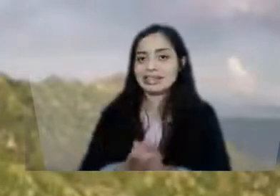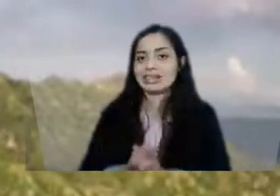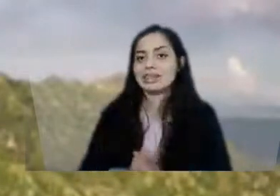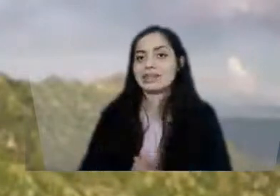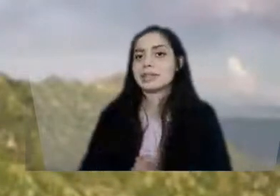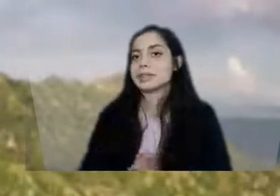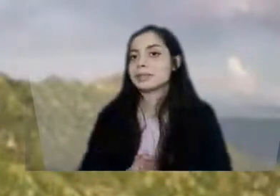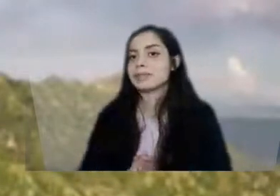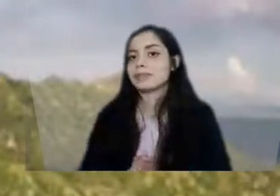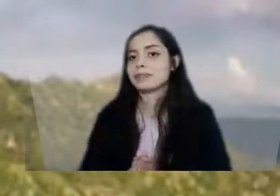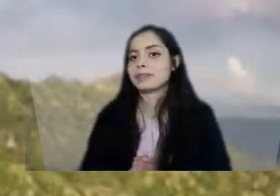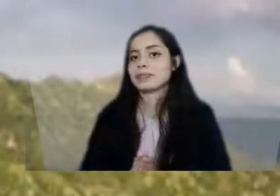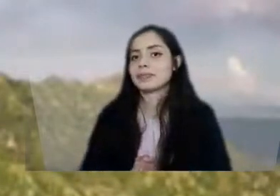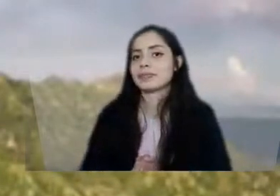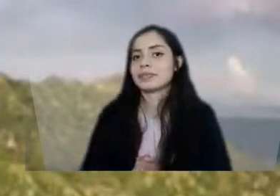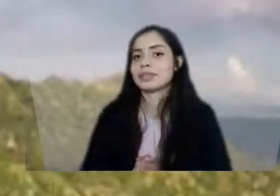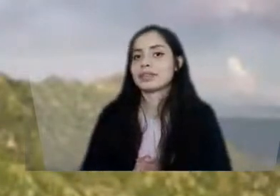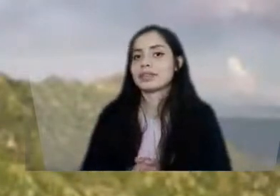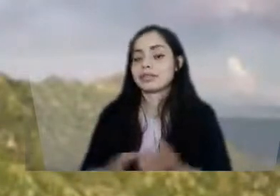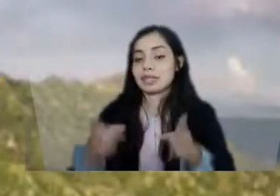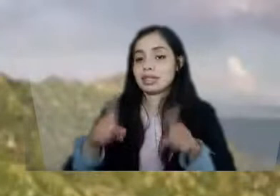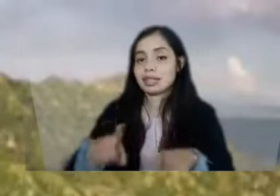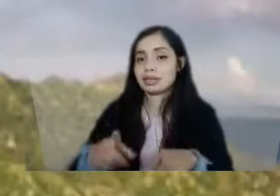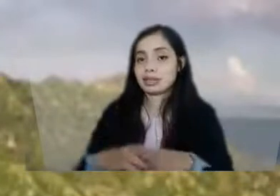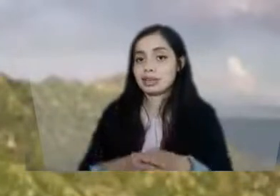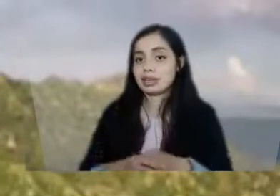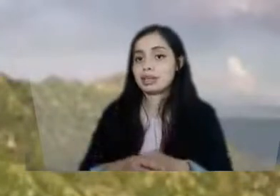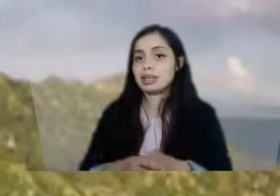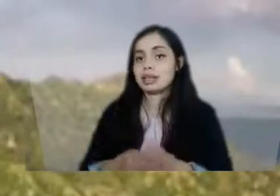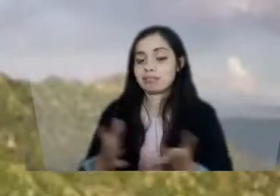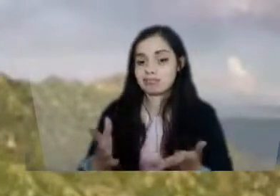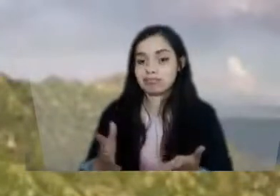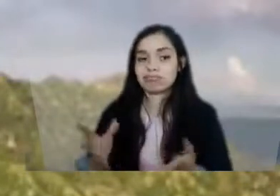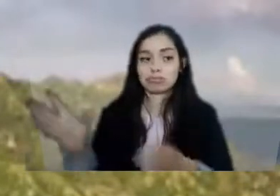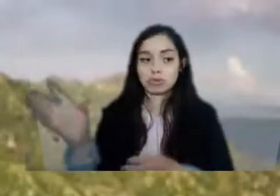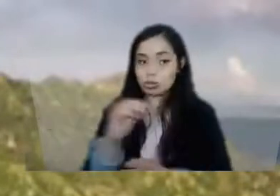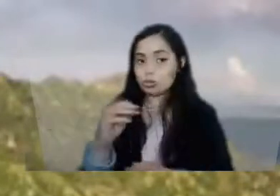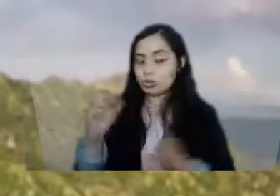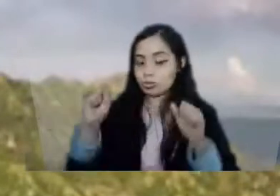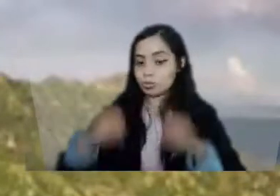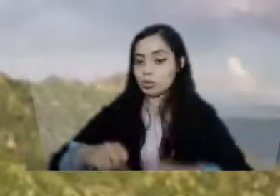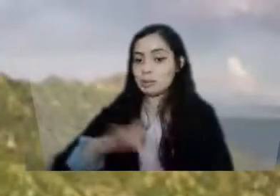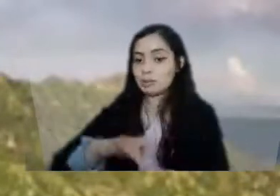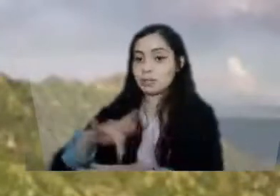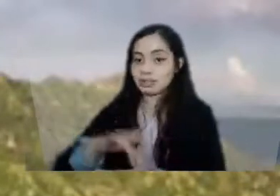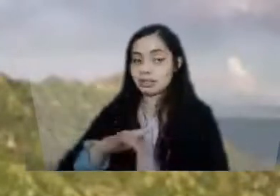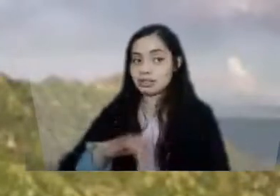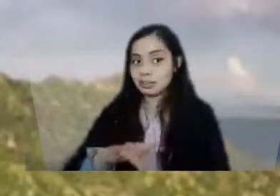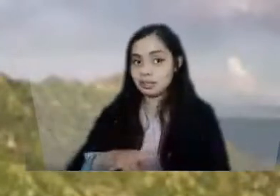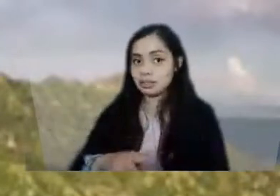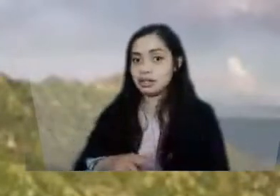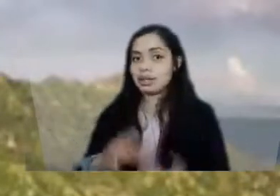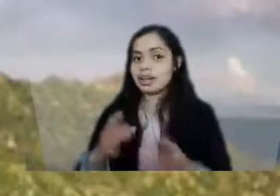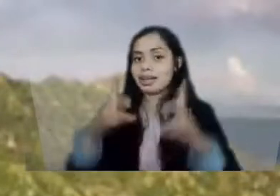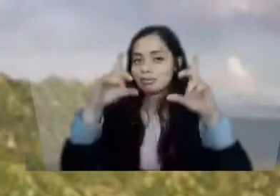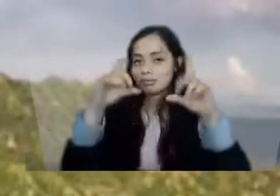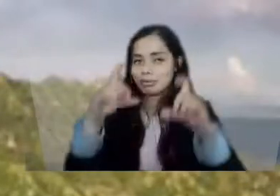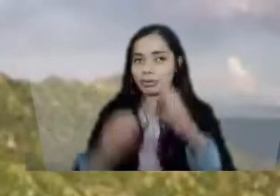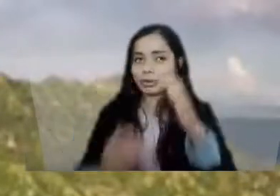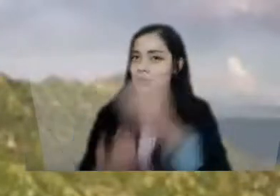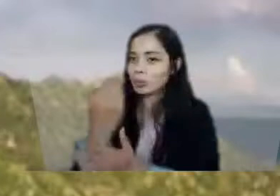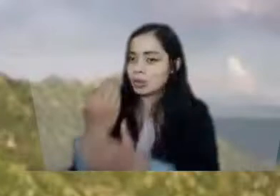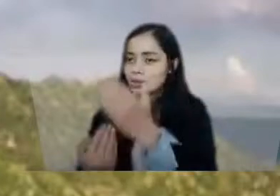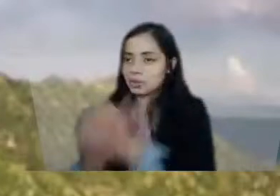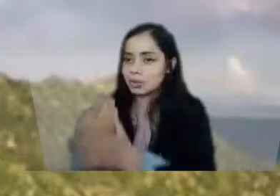que ustedes incluso en la ciencia participativa, todo esto nos ayuda a nosotros los científicos a poder entender estos cambios que el clima nos